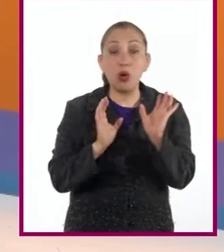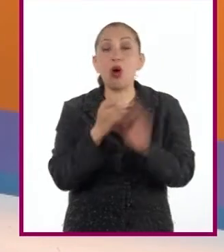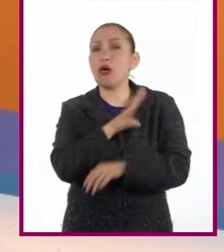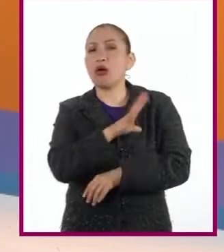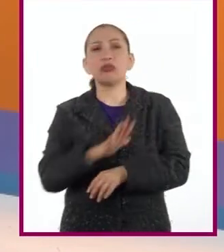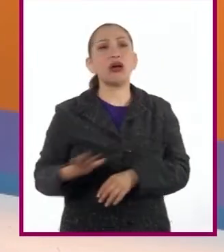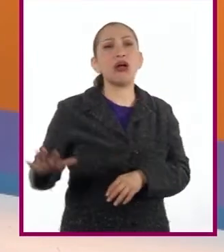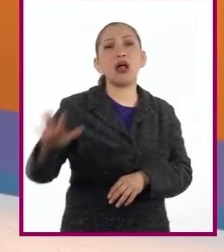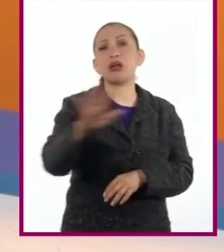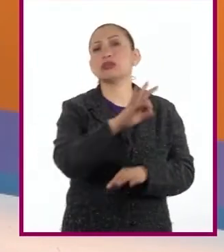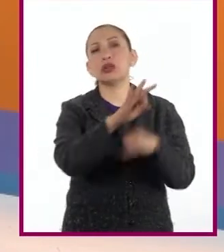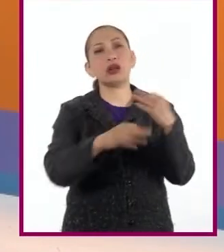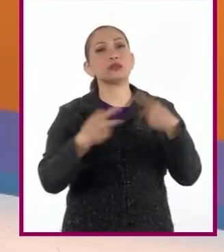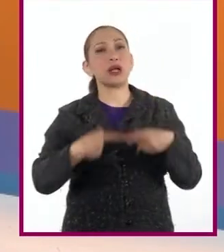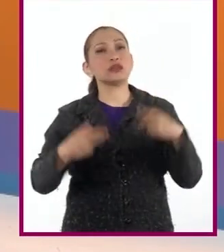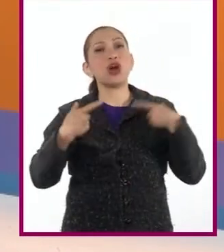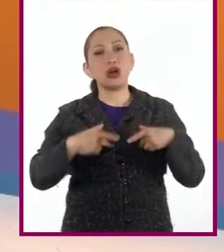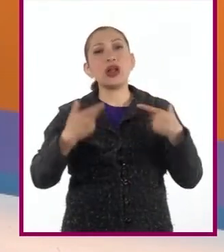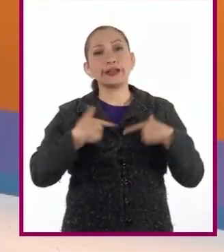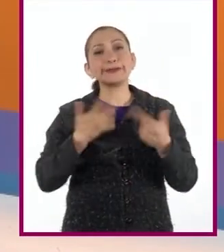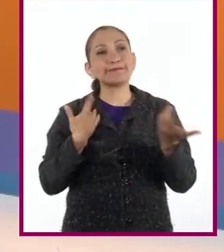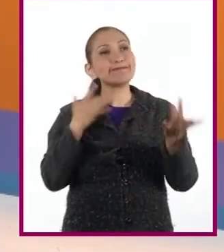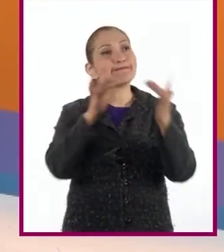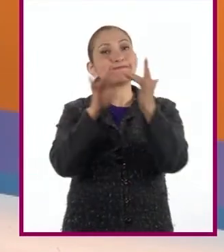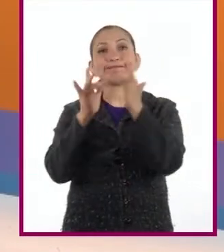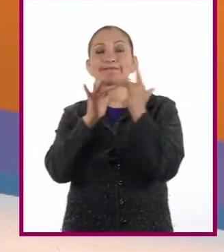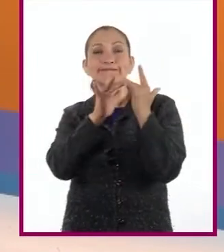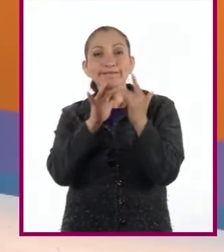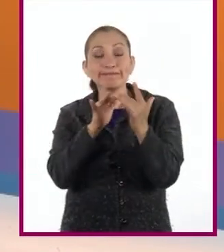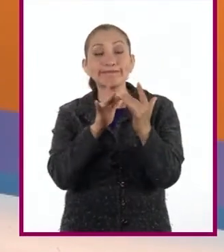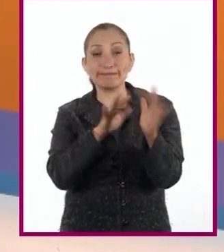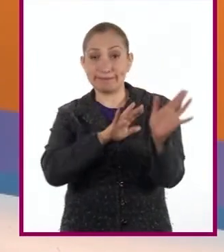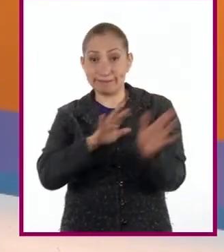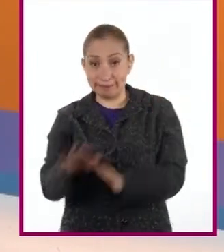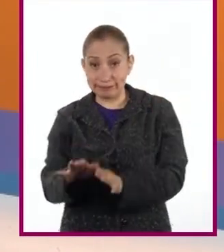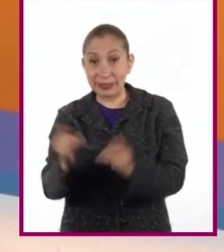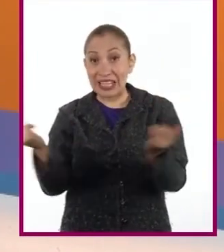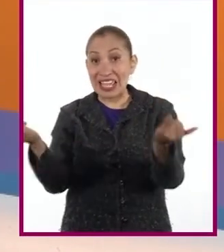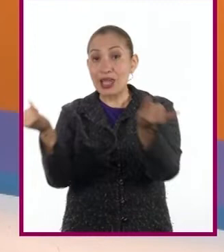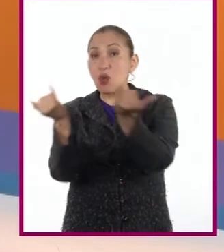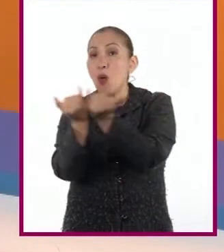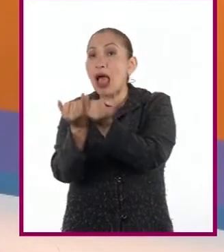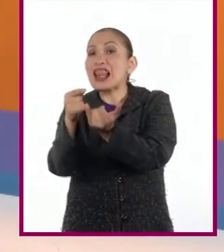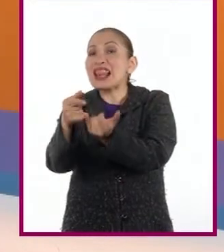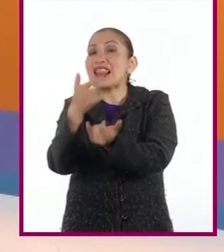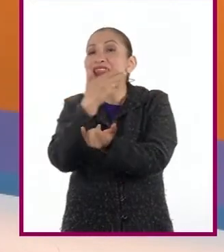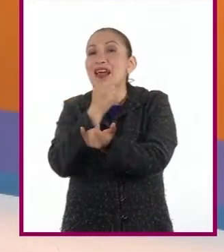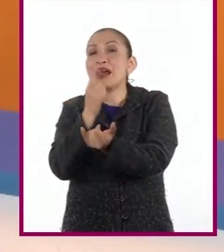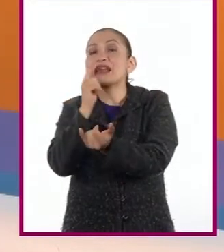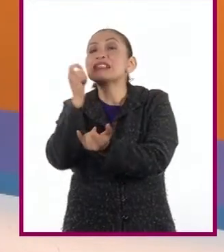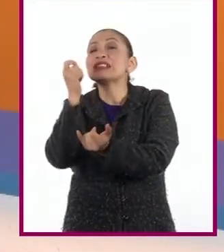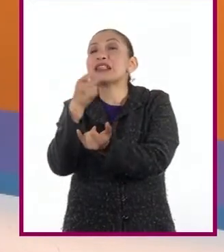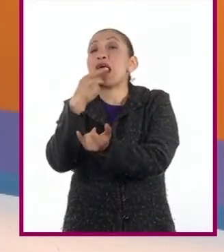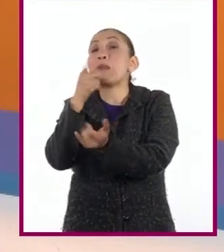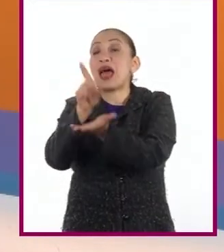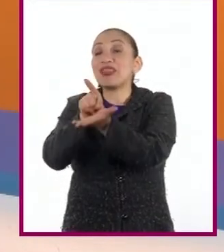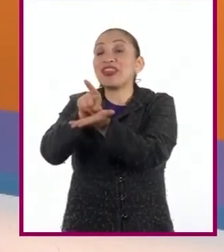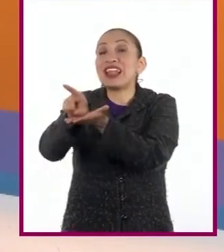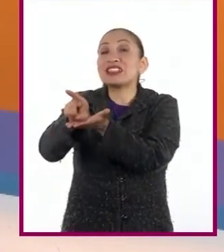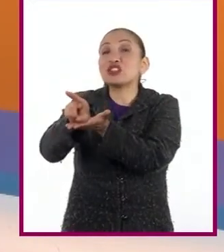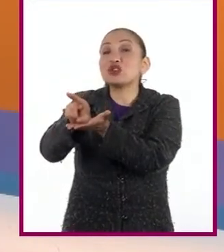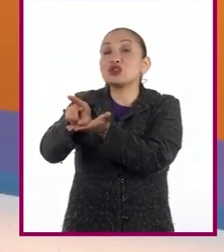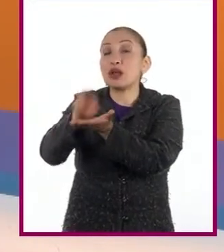general, con las personas con las que nos relacionamos. En tanto, la igualdad de género alude a los derechos,